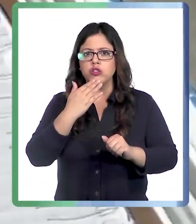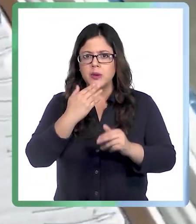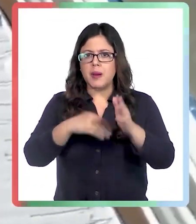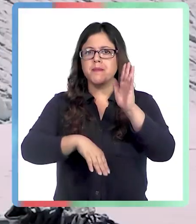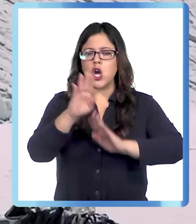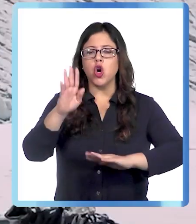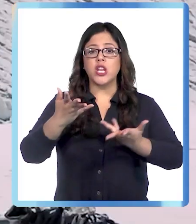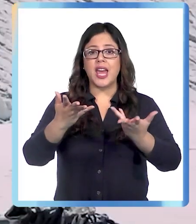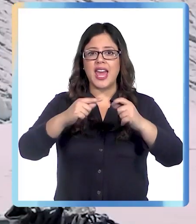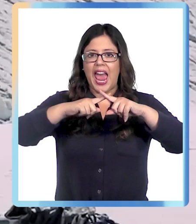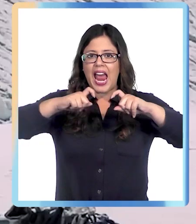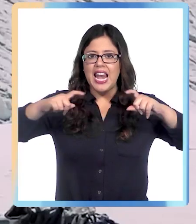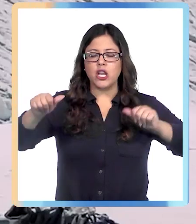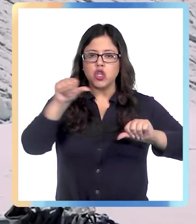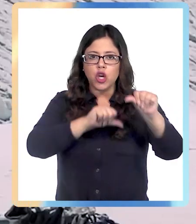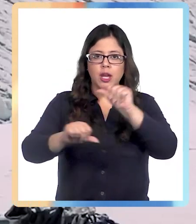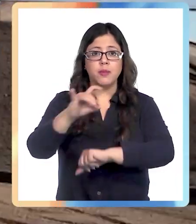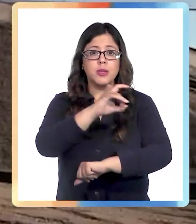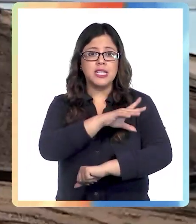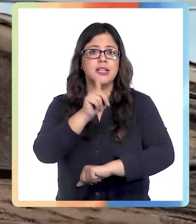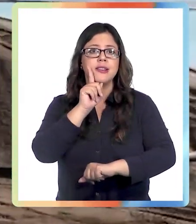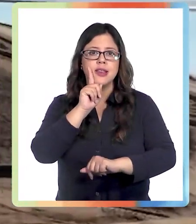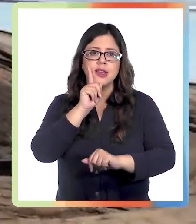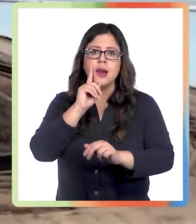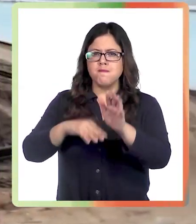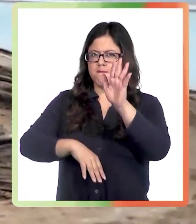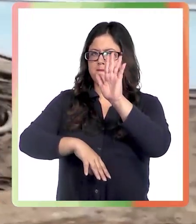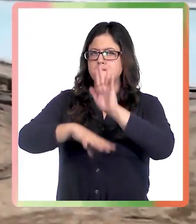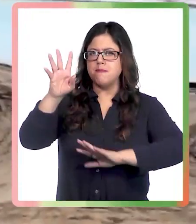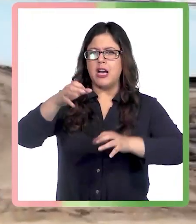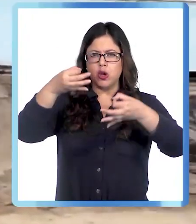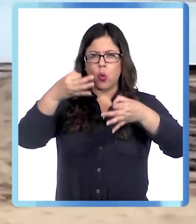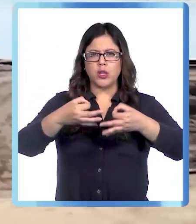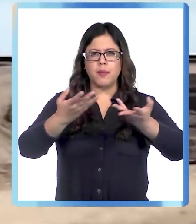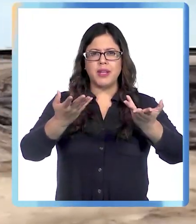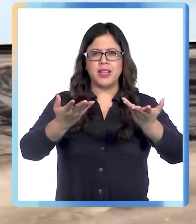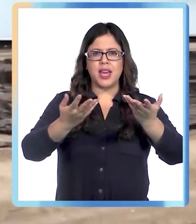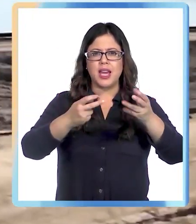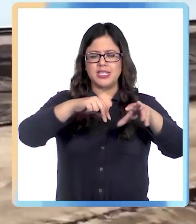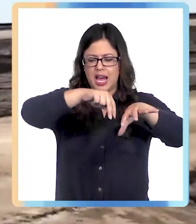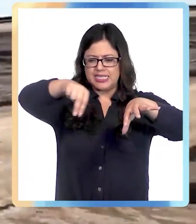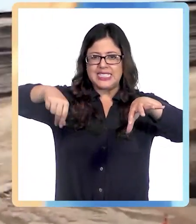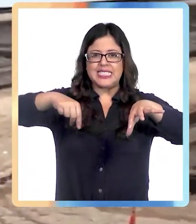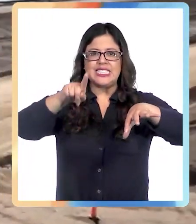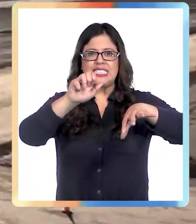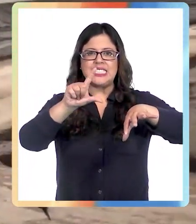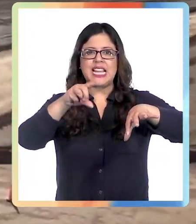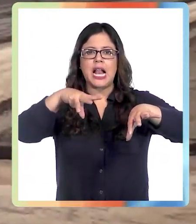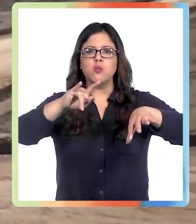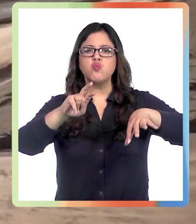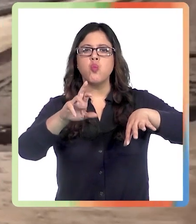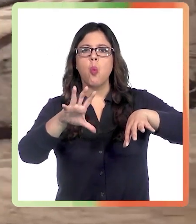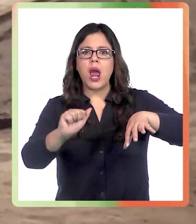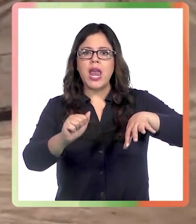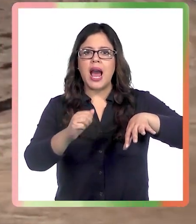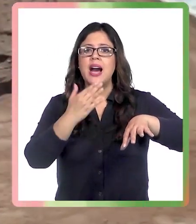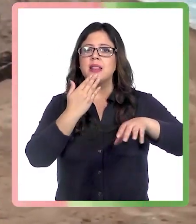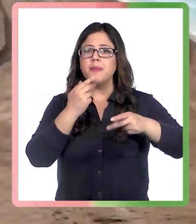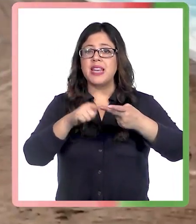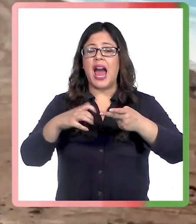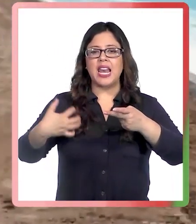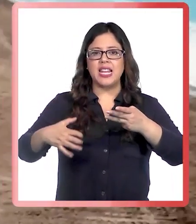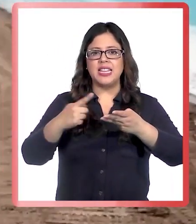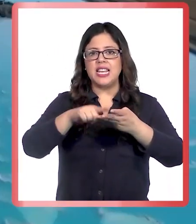potencial electroquímico. Y Chile tiene una de las mayores reservas en forma de salmuera, junto a Bolivia y Argentina. Estos